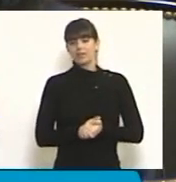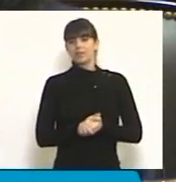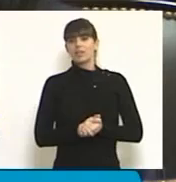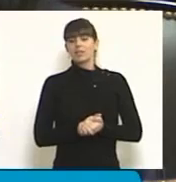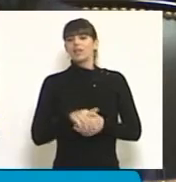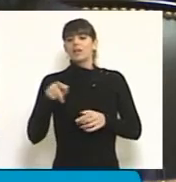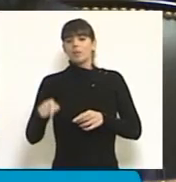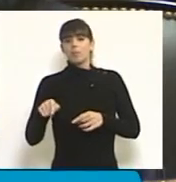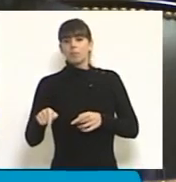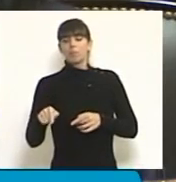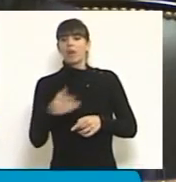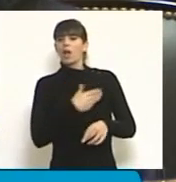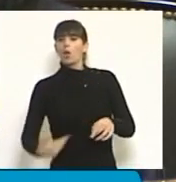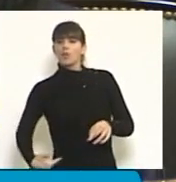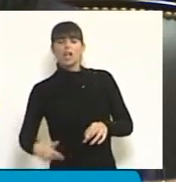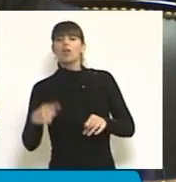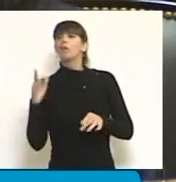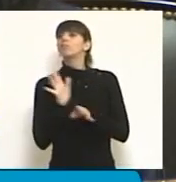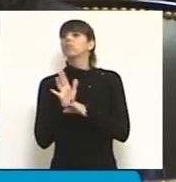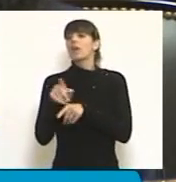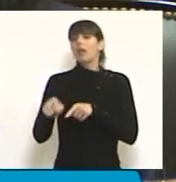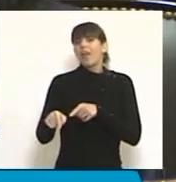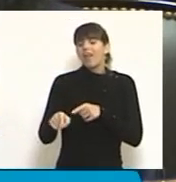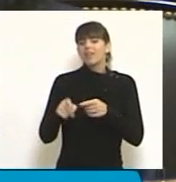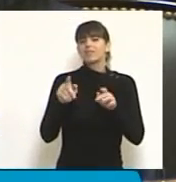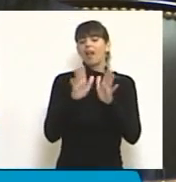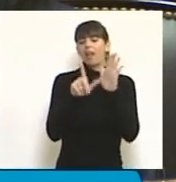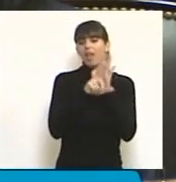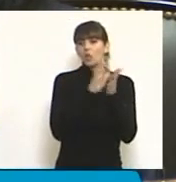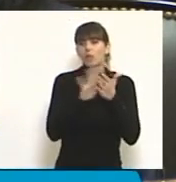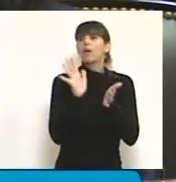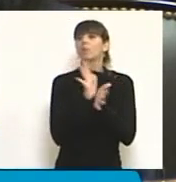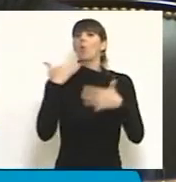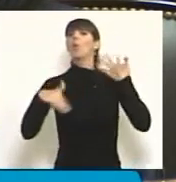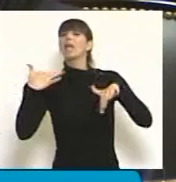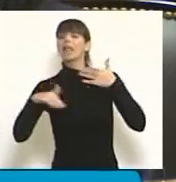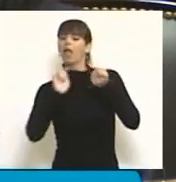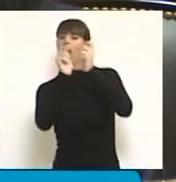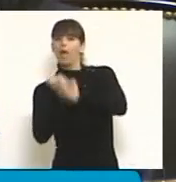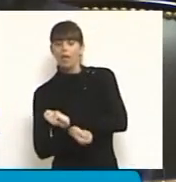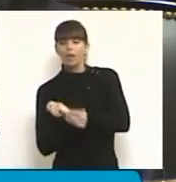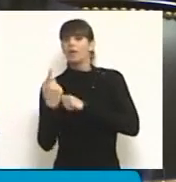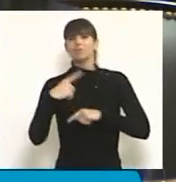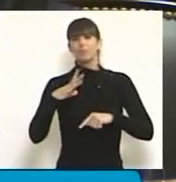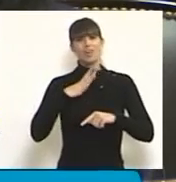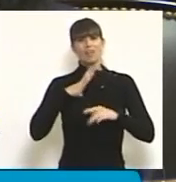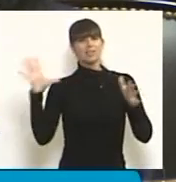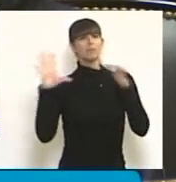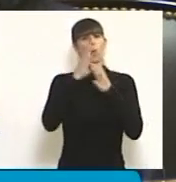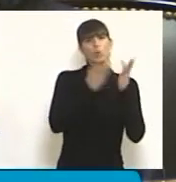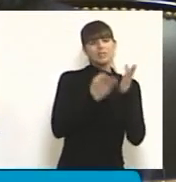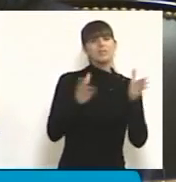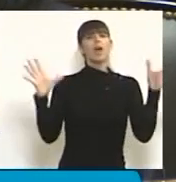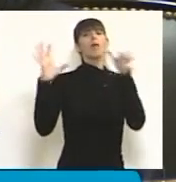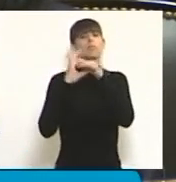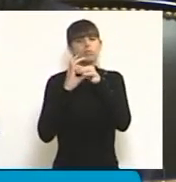trató de una urgencia, pero se ve que no se hicieron para adecuar la justicia a los mandatos de nuestra